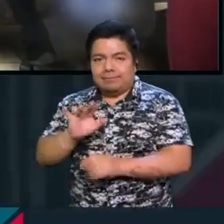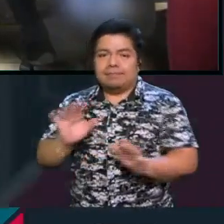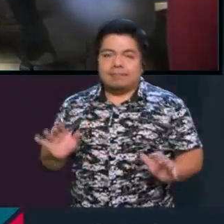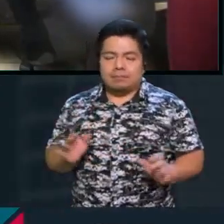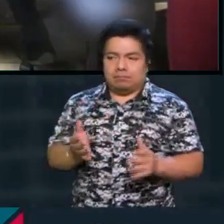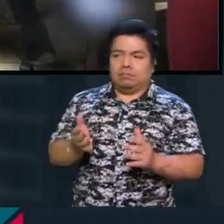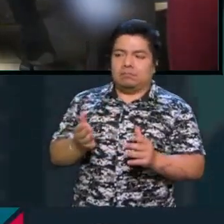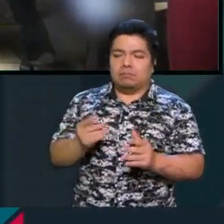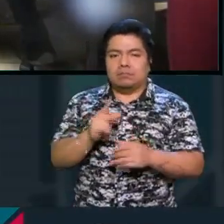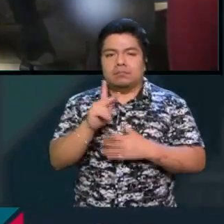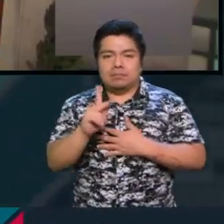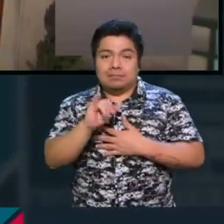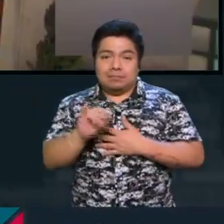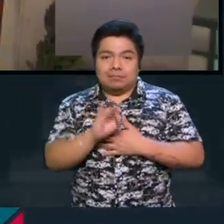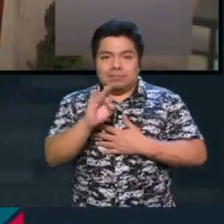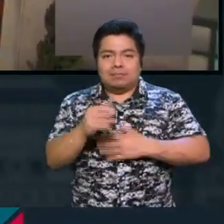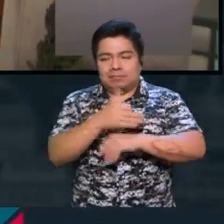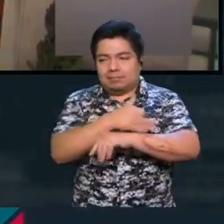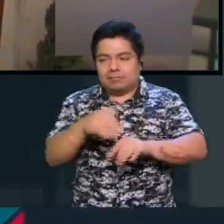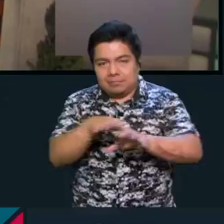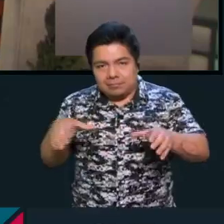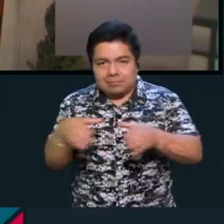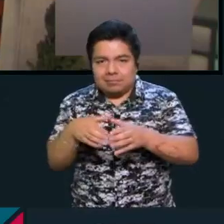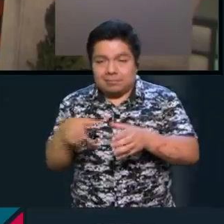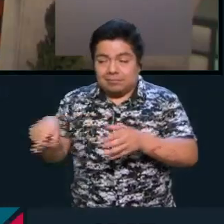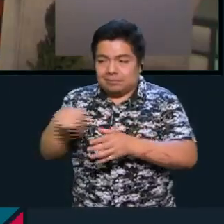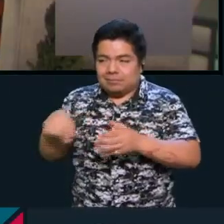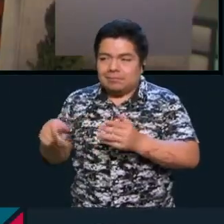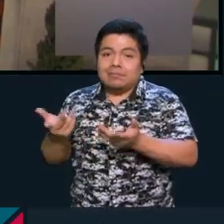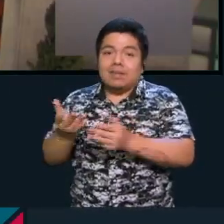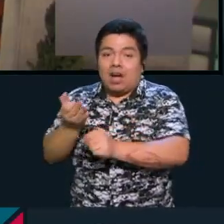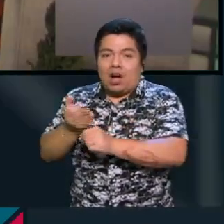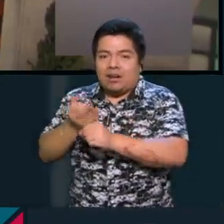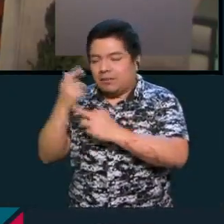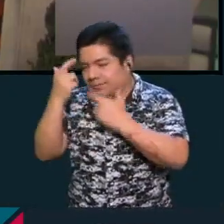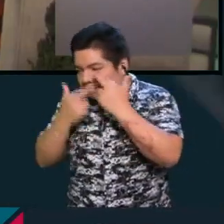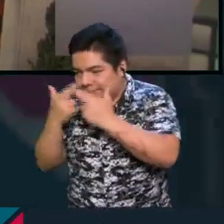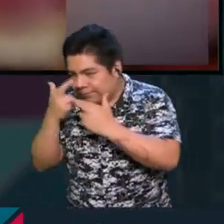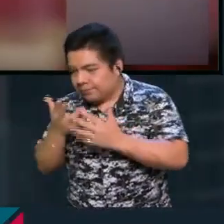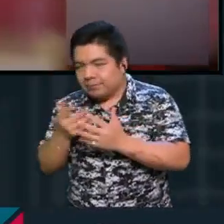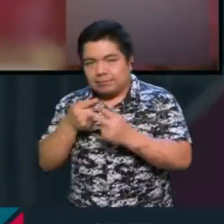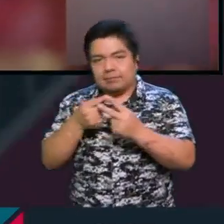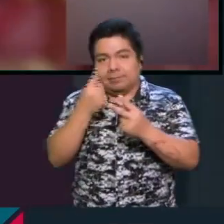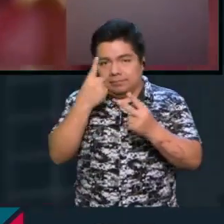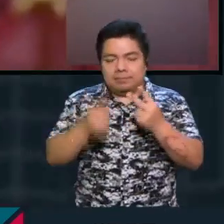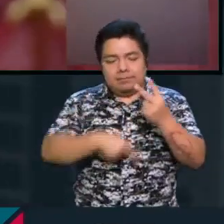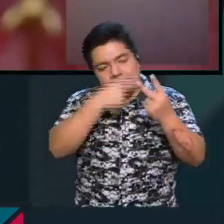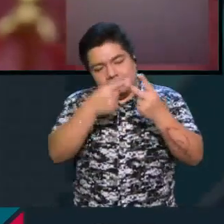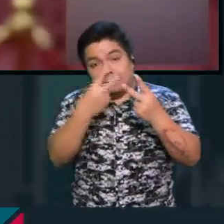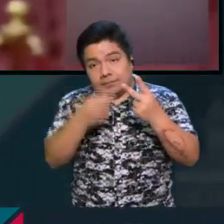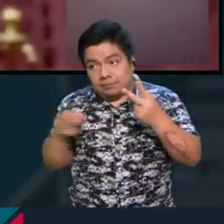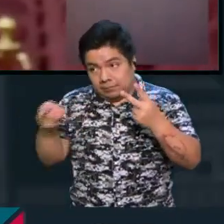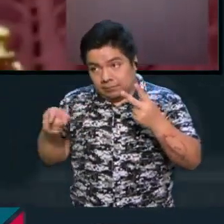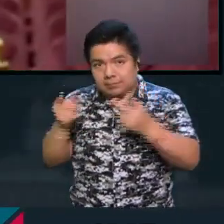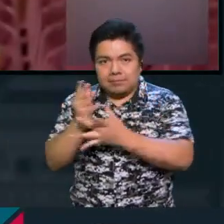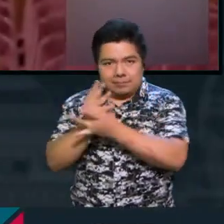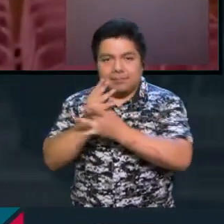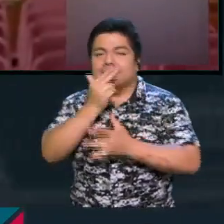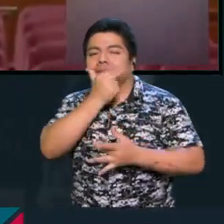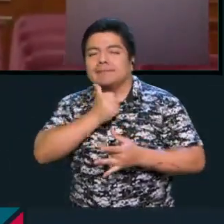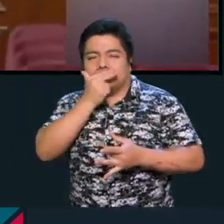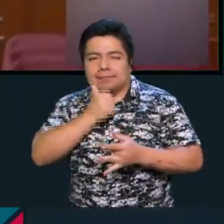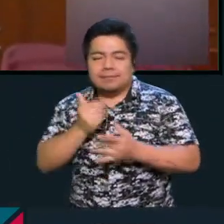precisamente del Poder Judicial familiar, si no, no estarían analizando estos casos. Segundo, el ministro dice en otra parte de